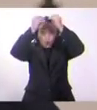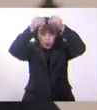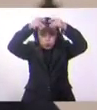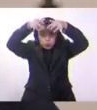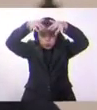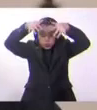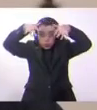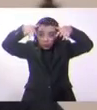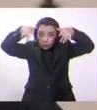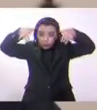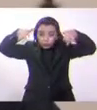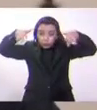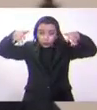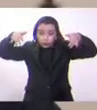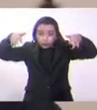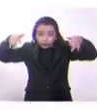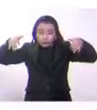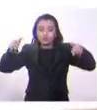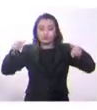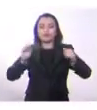esta forma de ordenar las ideas.